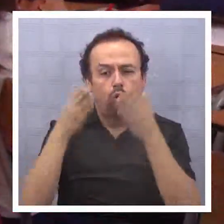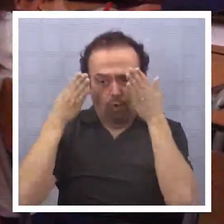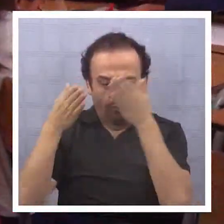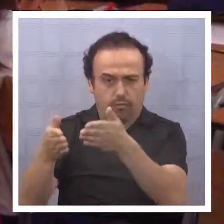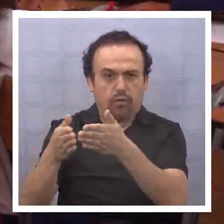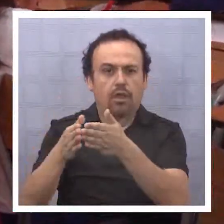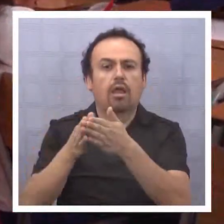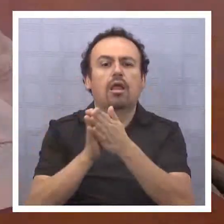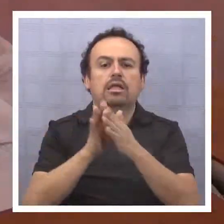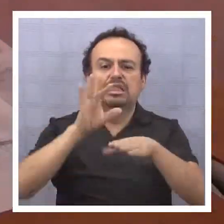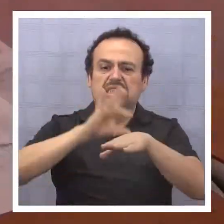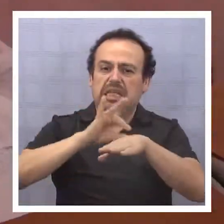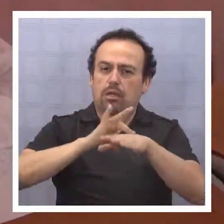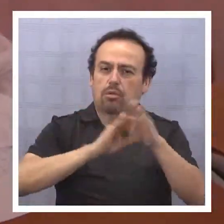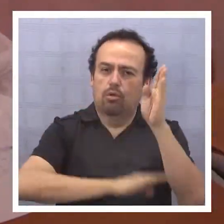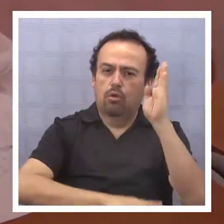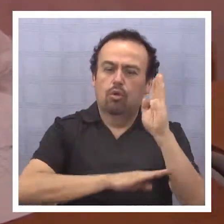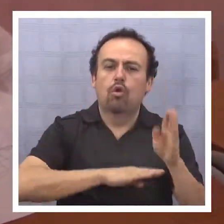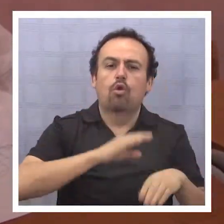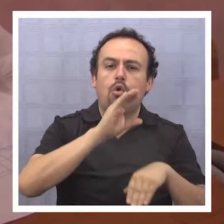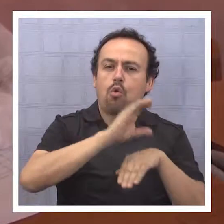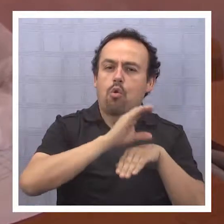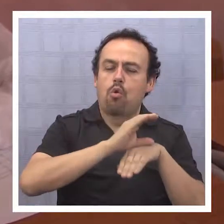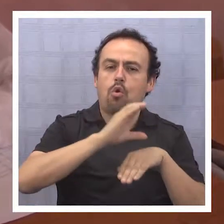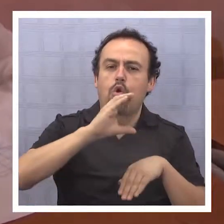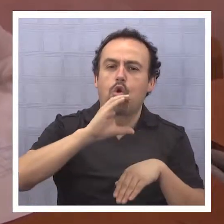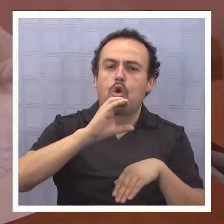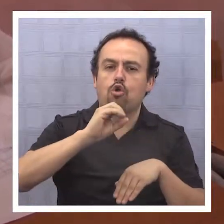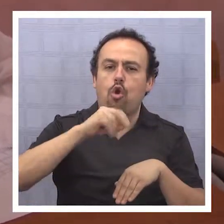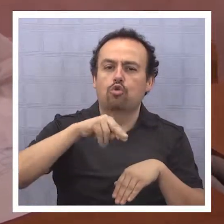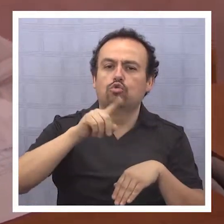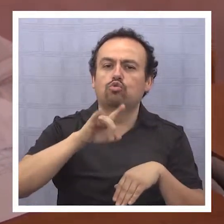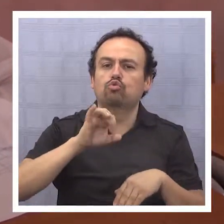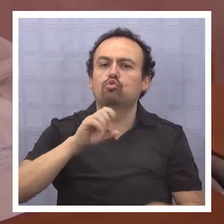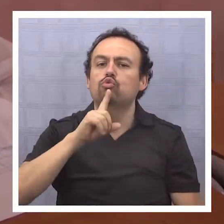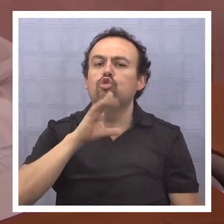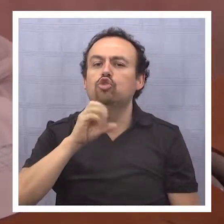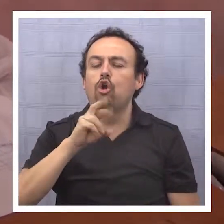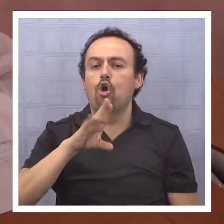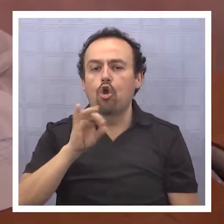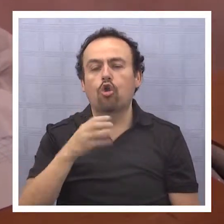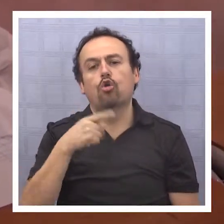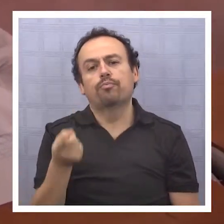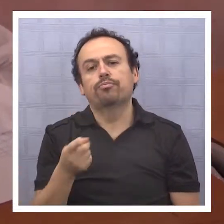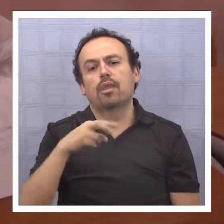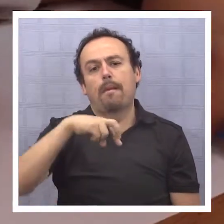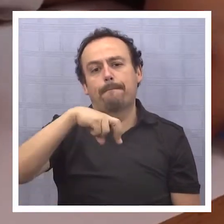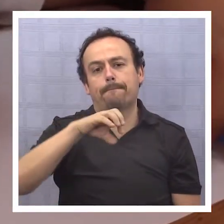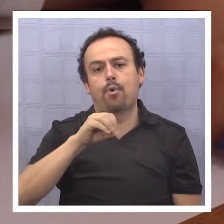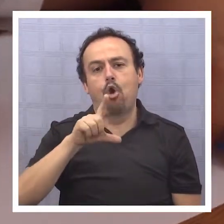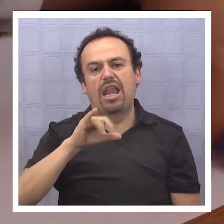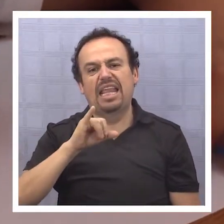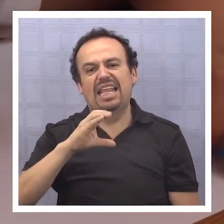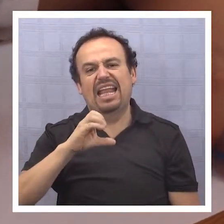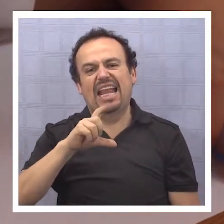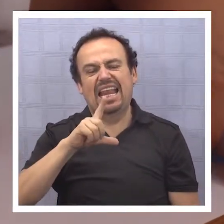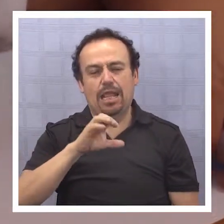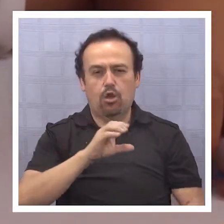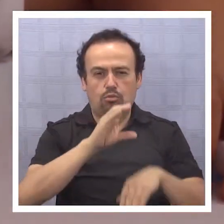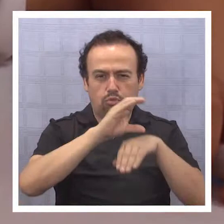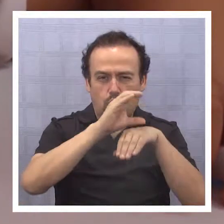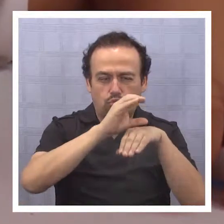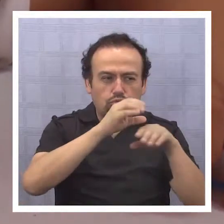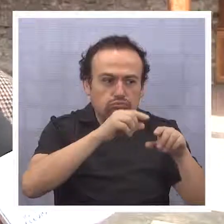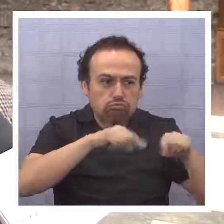foco la atención primaria de salud vale decir consultorios policlínicos pero da la importancia de esto y lo que el esfuerzo que estamos haciendo